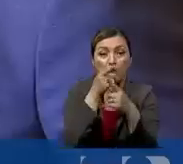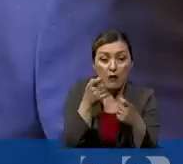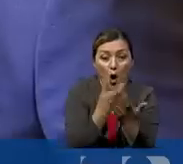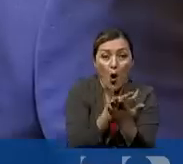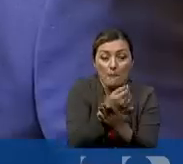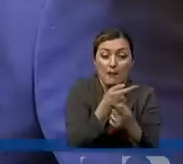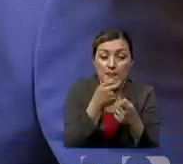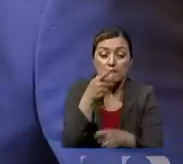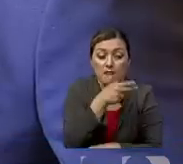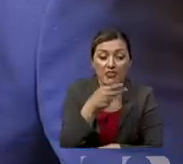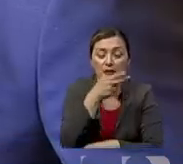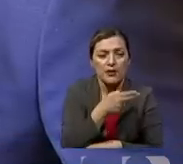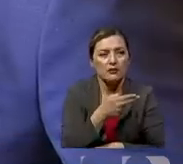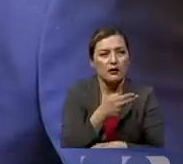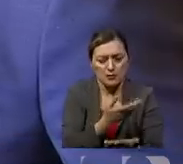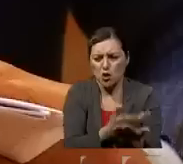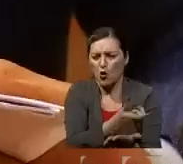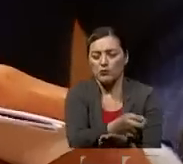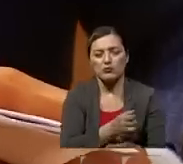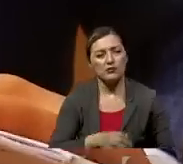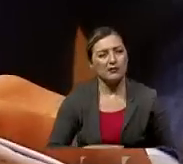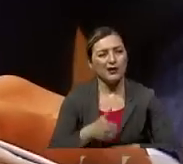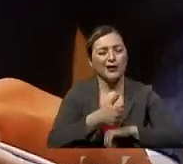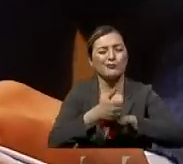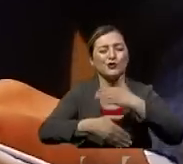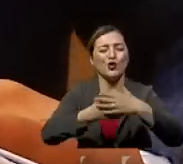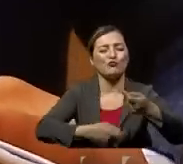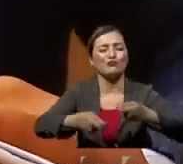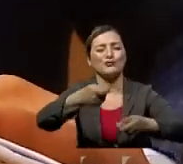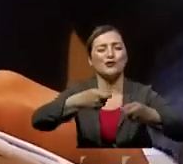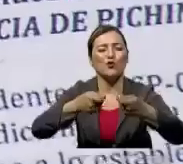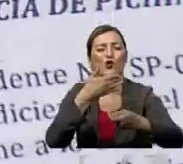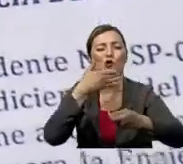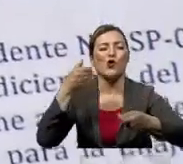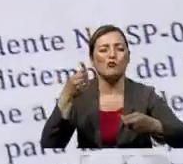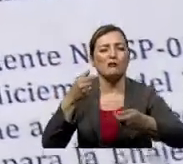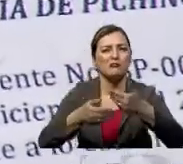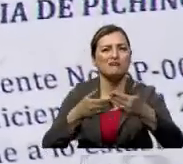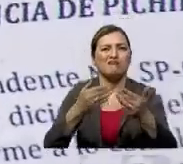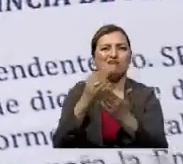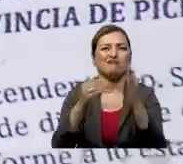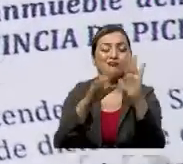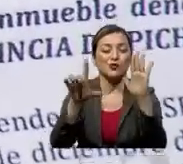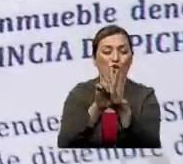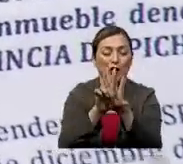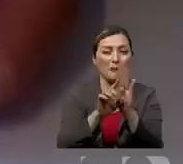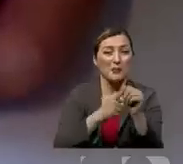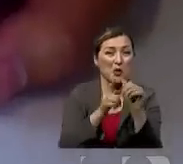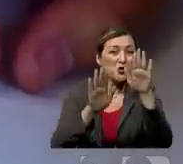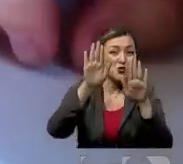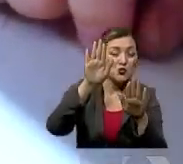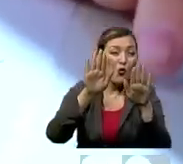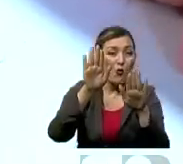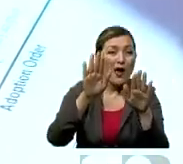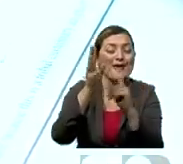compradores respectivos. Según las autoridades del cantón, todo lo que rodea esta negociación se hizo de forma irregular. Primero, la subasta se realizó de